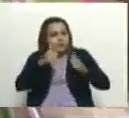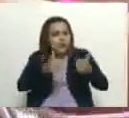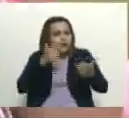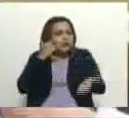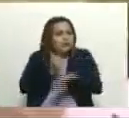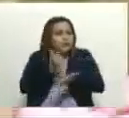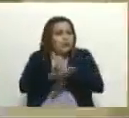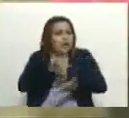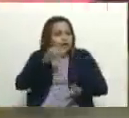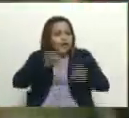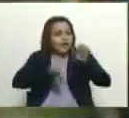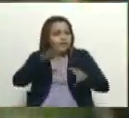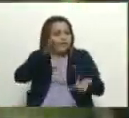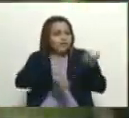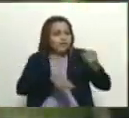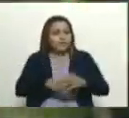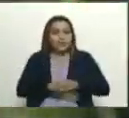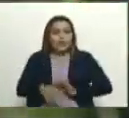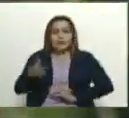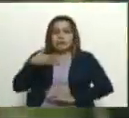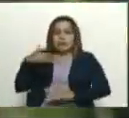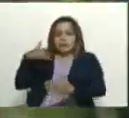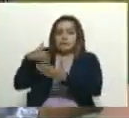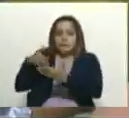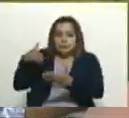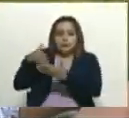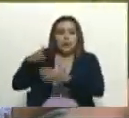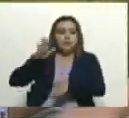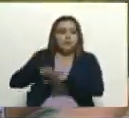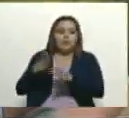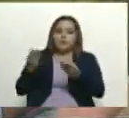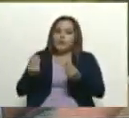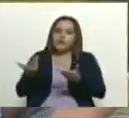fuego. Para mí es una guerrera porque ha pasado por muchas cosas.